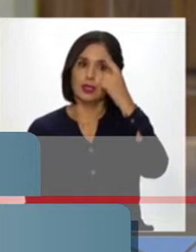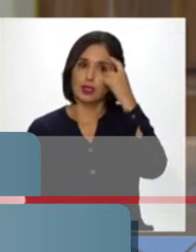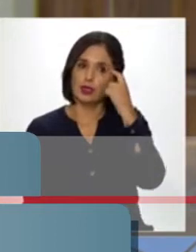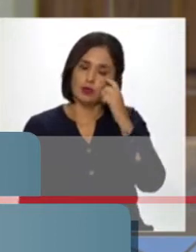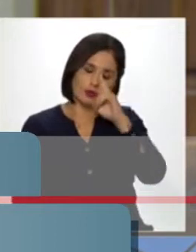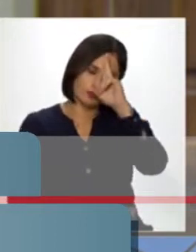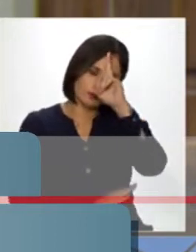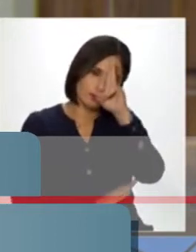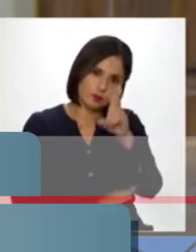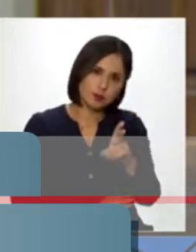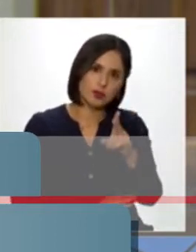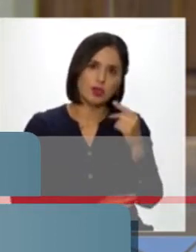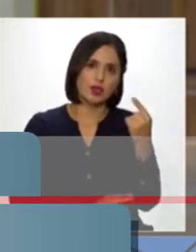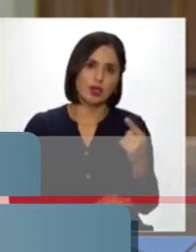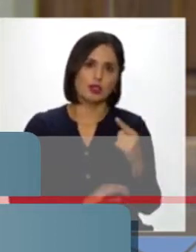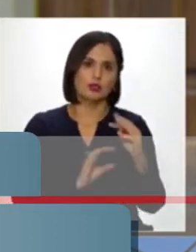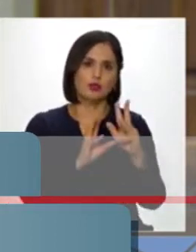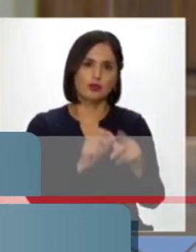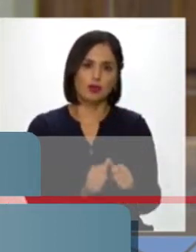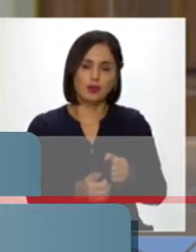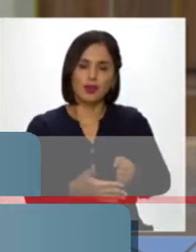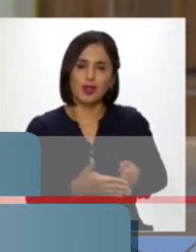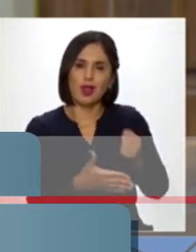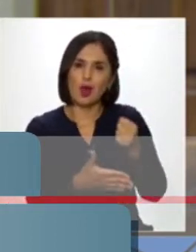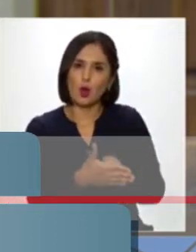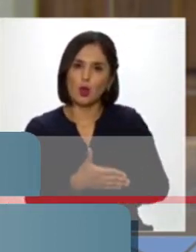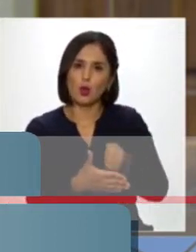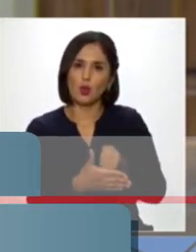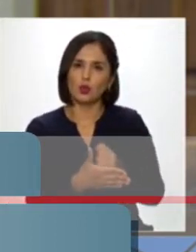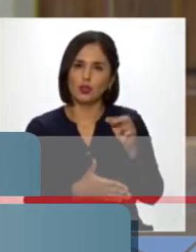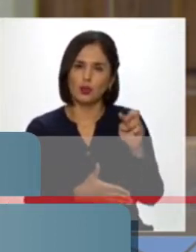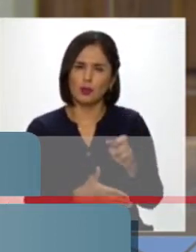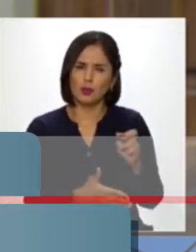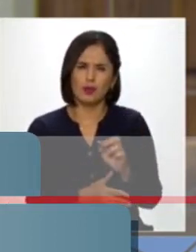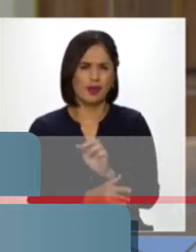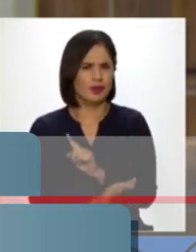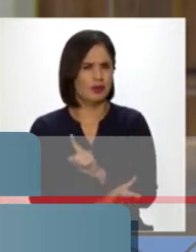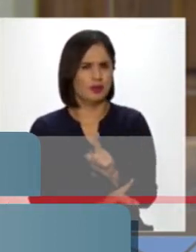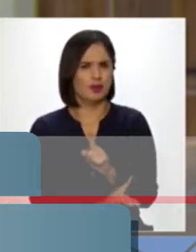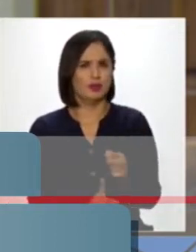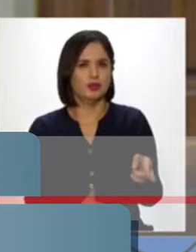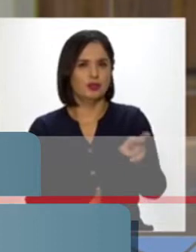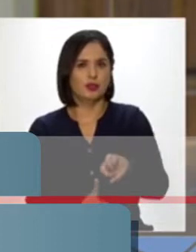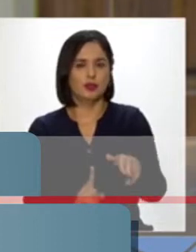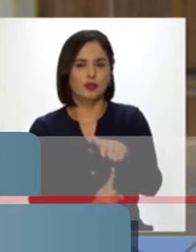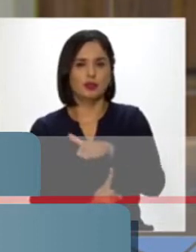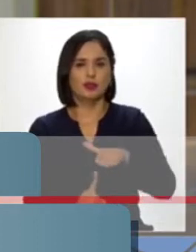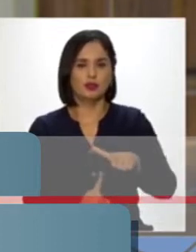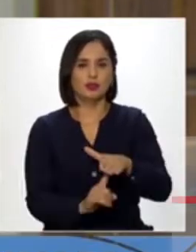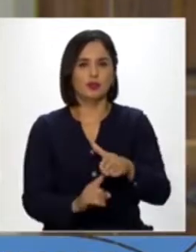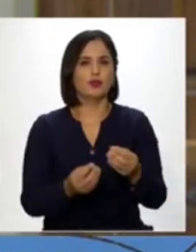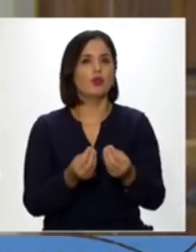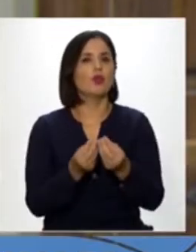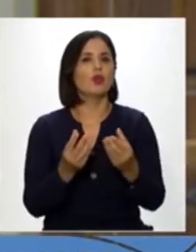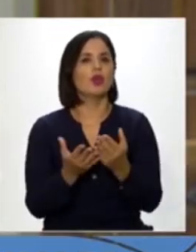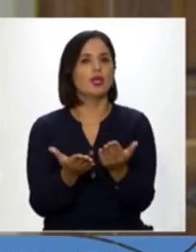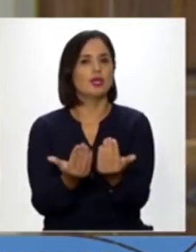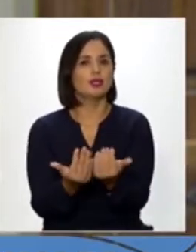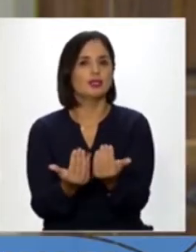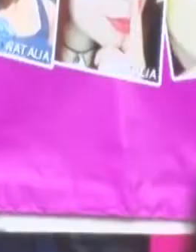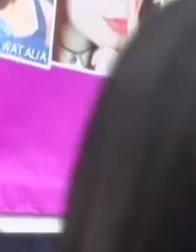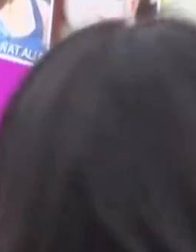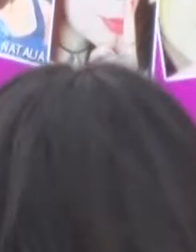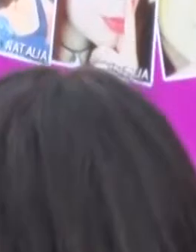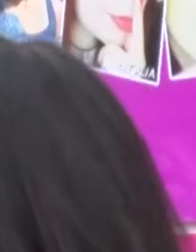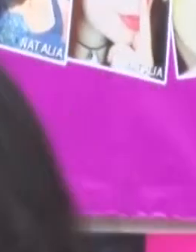ella a su familia a la pelea que ha dado el padre para que no tengamos más antonio a barra es que es más tremendamente necesario importante este